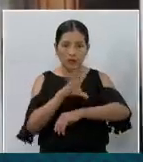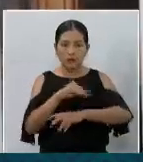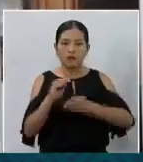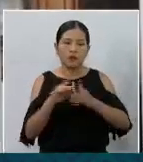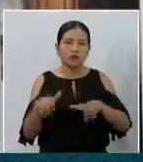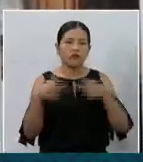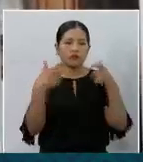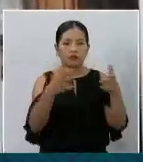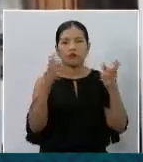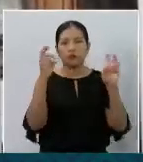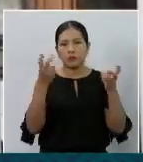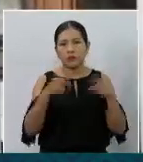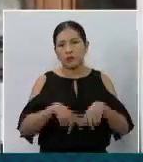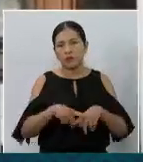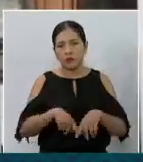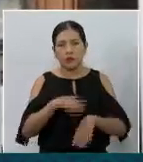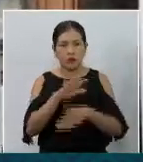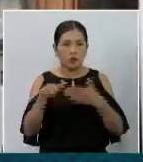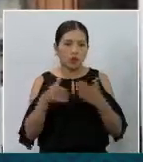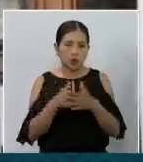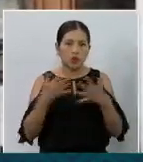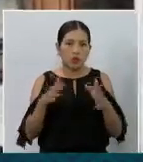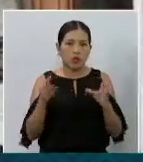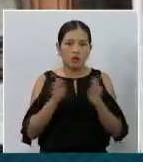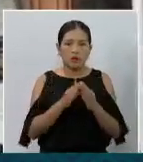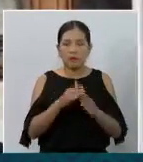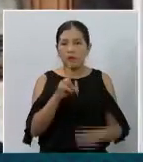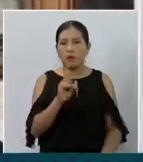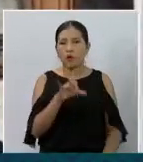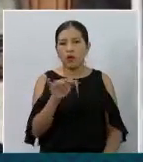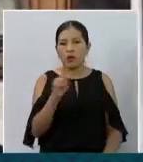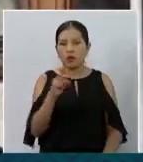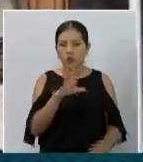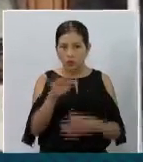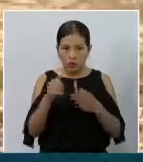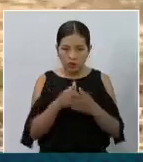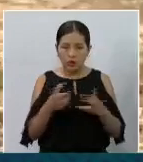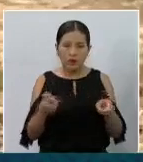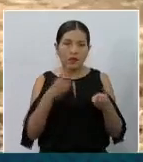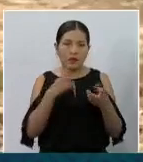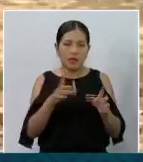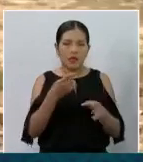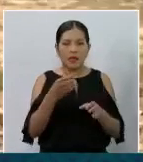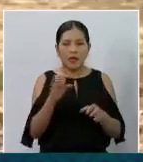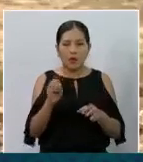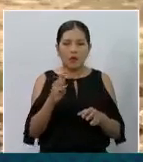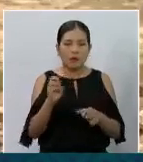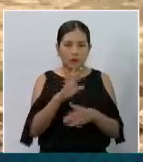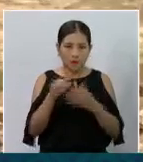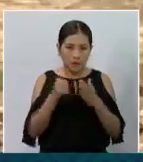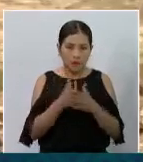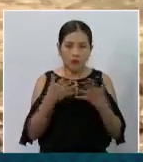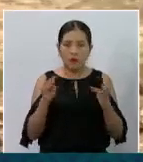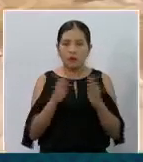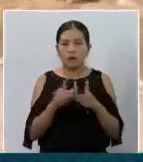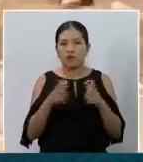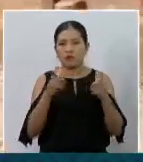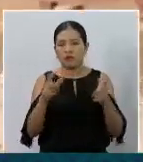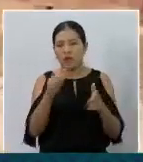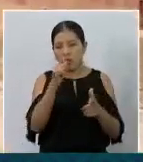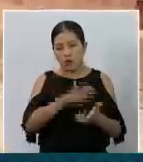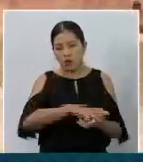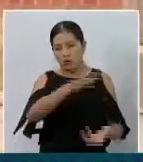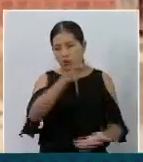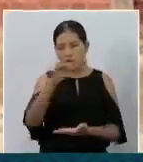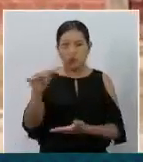entrega. Lo que consiste ha sido en politubo, ha sido en geomembrana, también en tinacos,